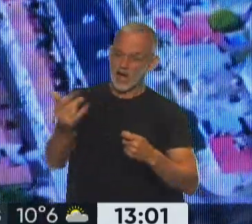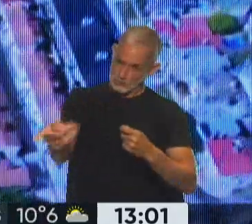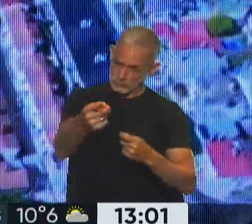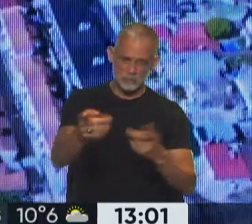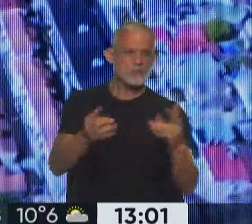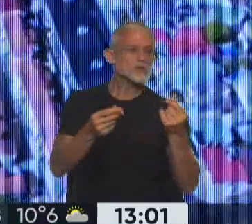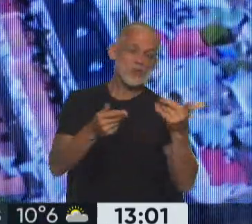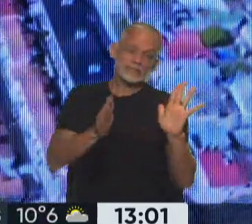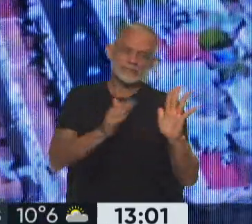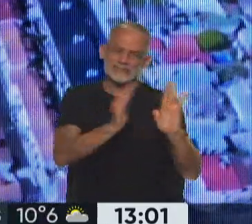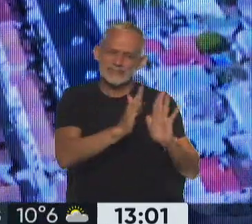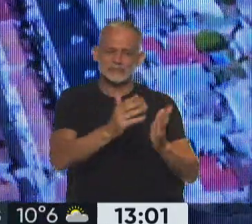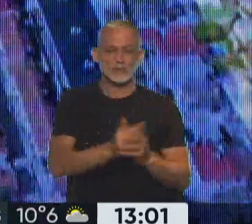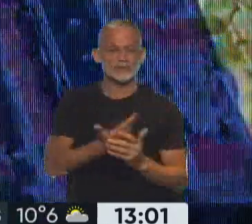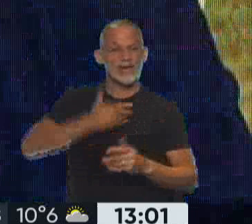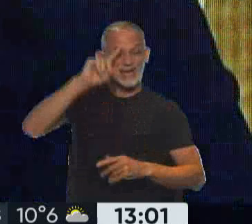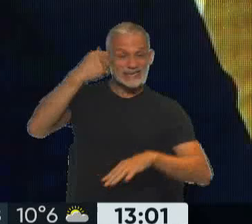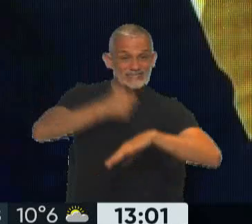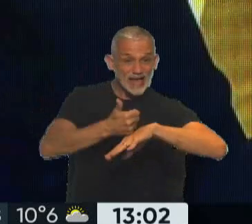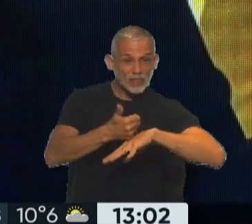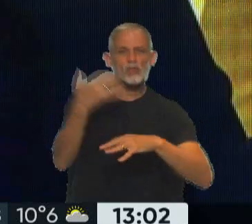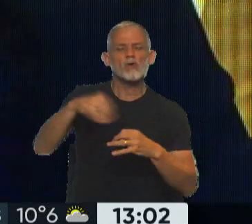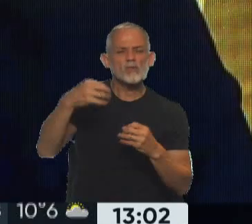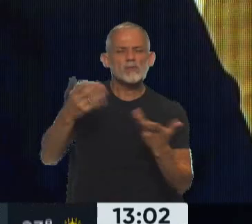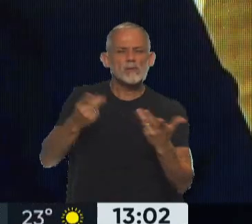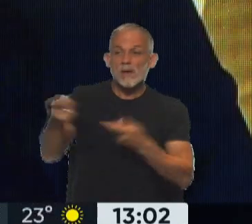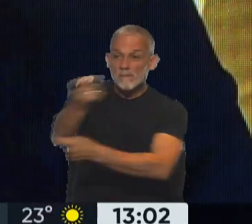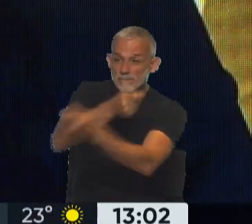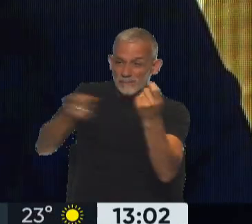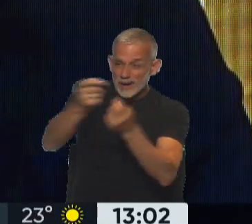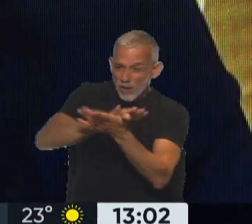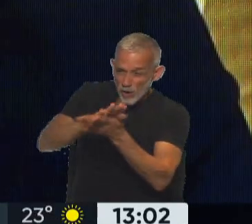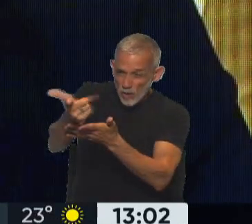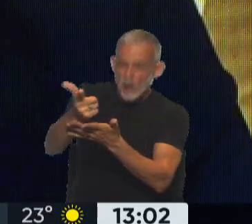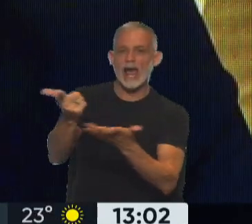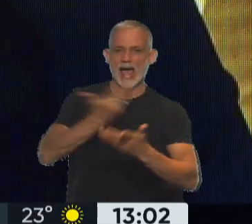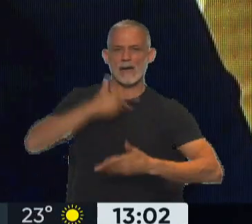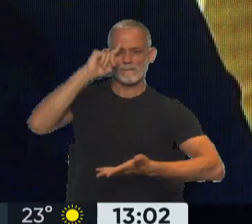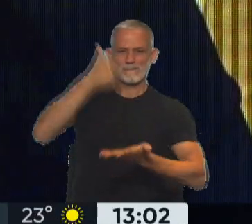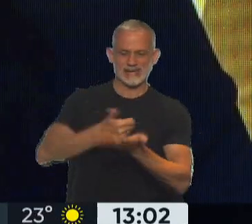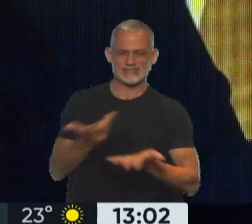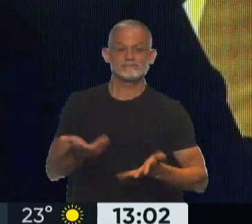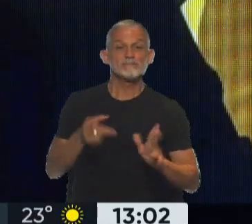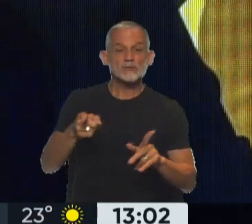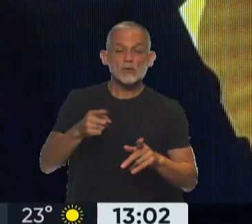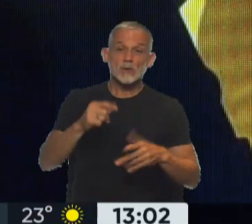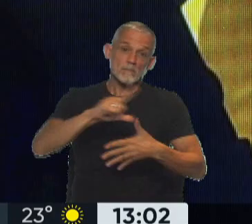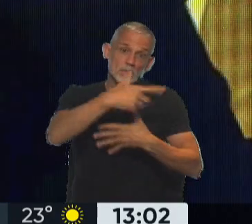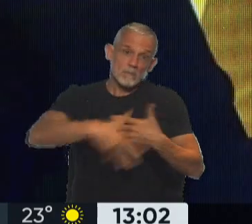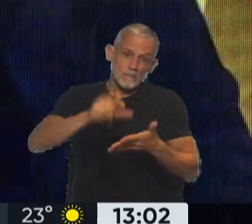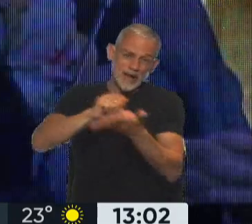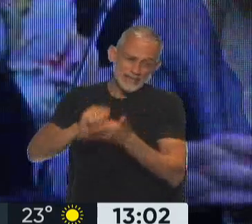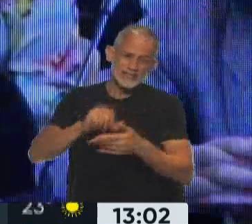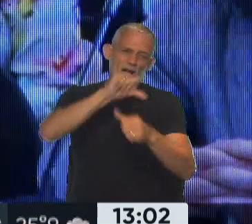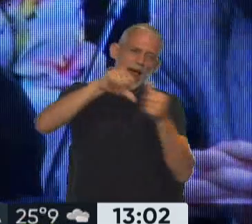sistema multilateral, tiene que estar allí donde el mercado no da respuesta. Los países como los nuestros, los países latinoamericanos